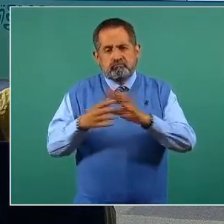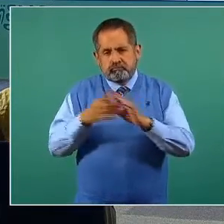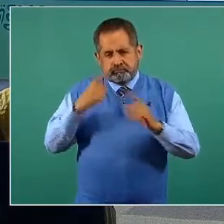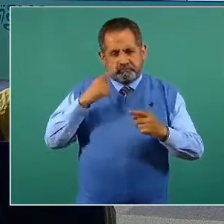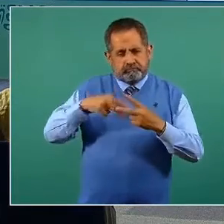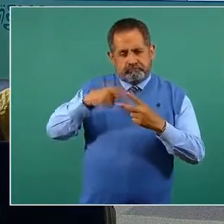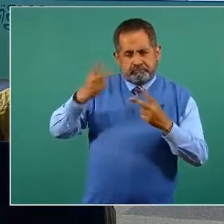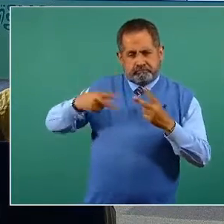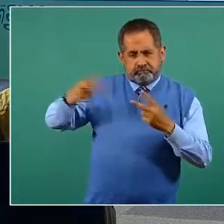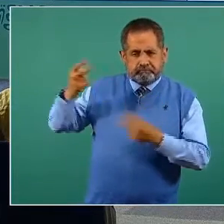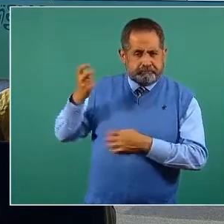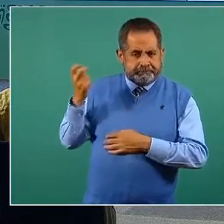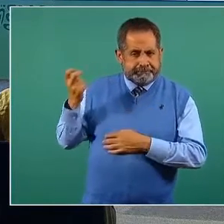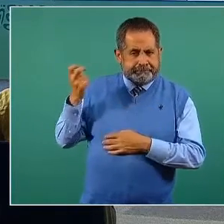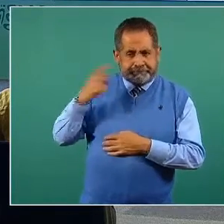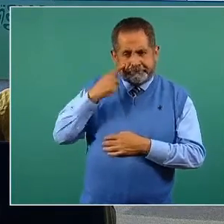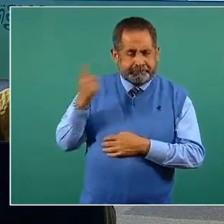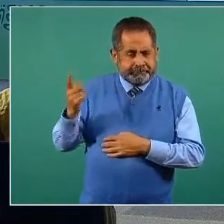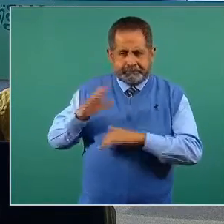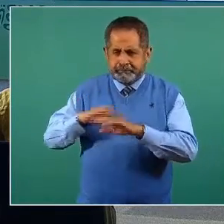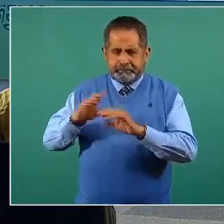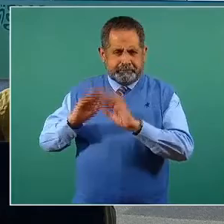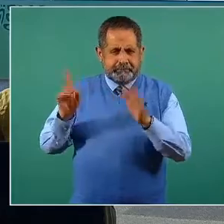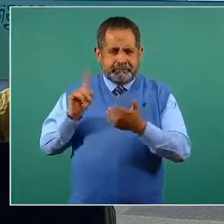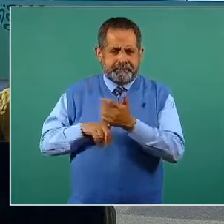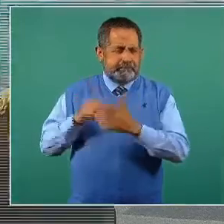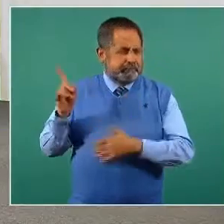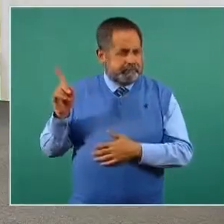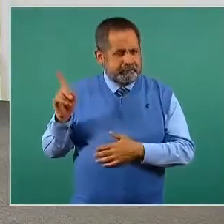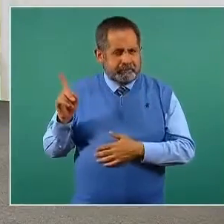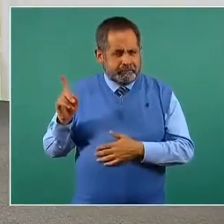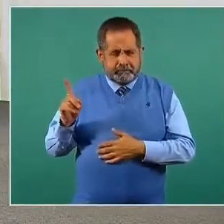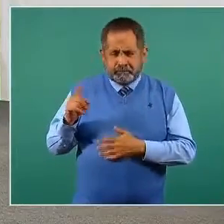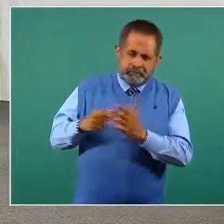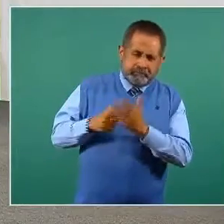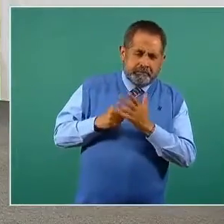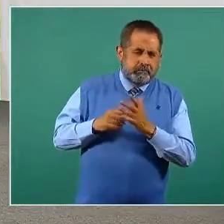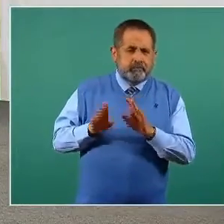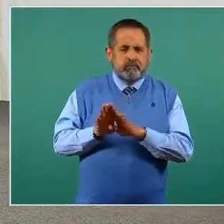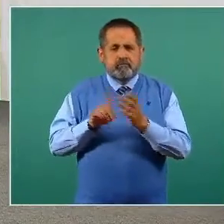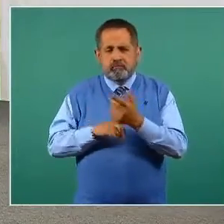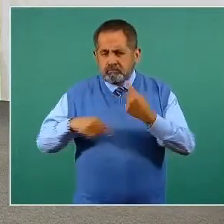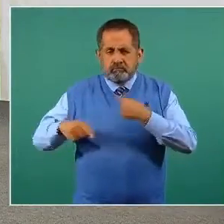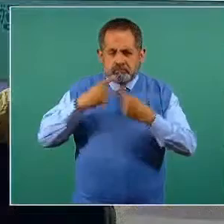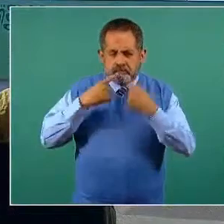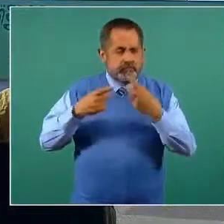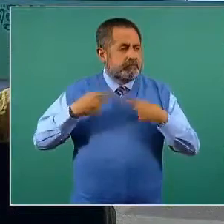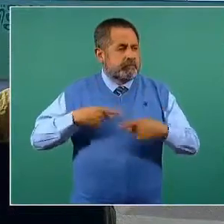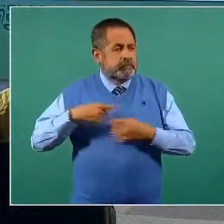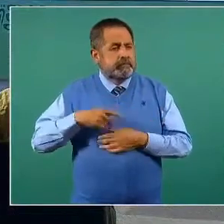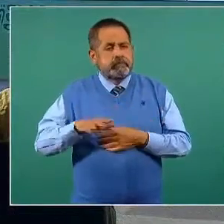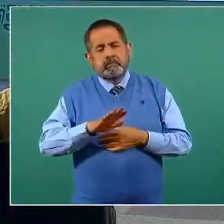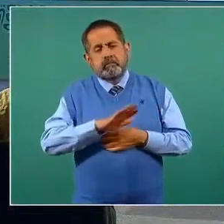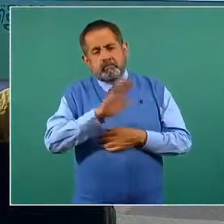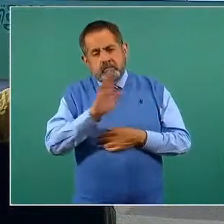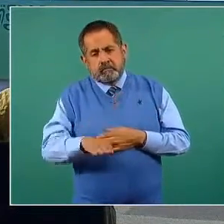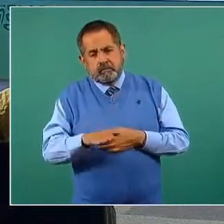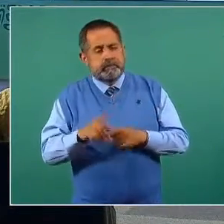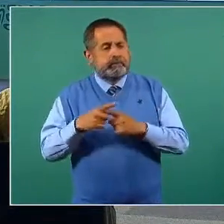gráfica lo muestra claramente, muy visible, cómo estas defunciones no forman